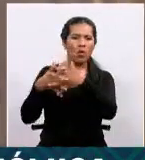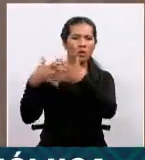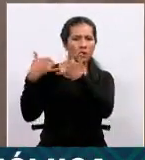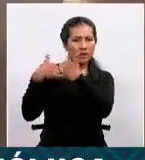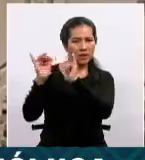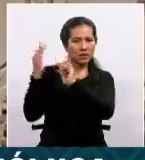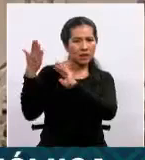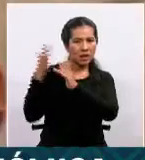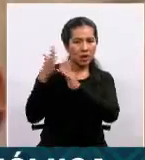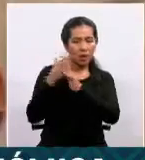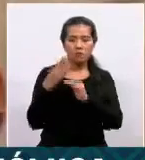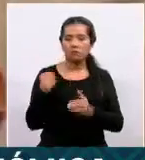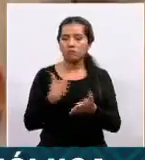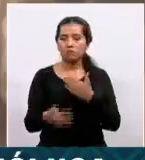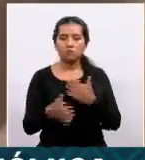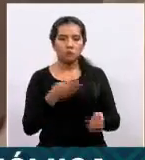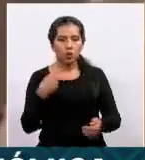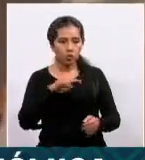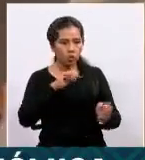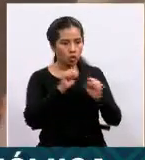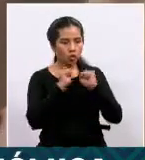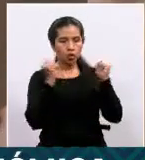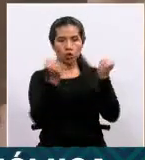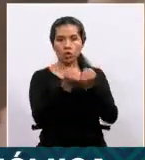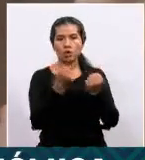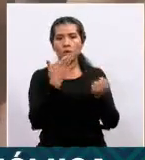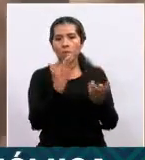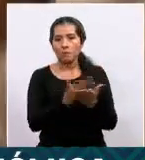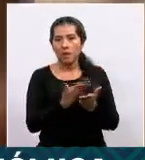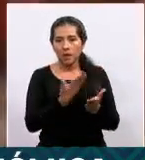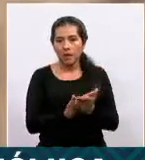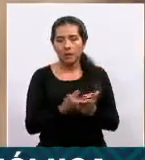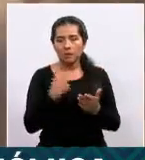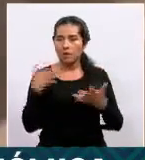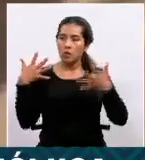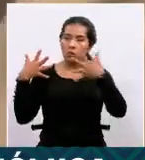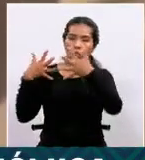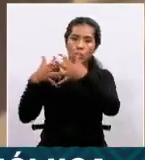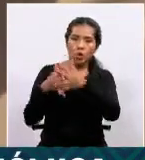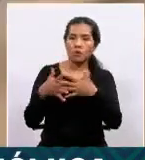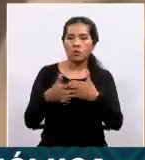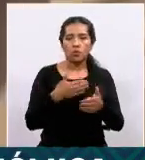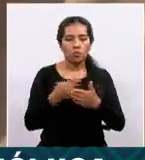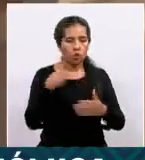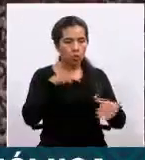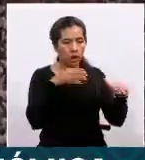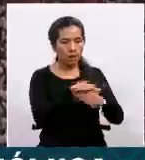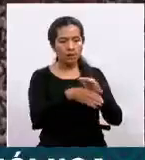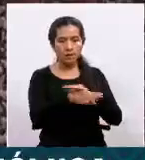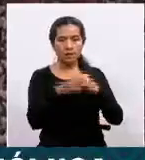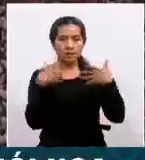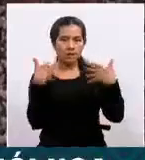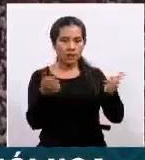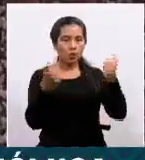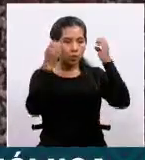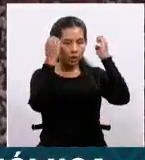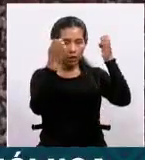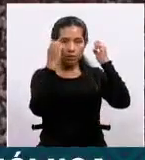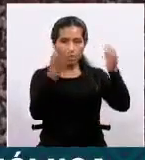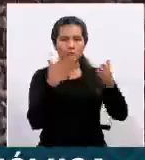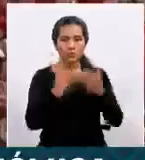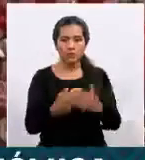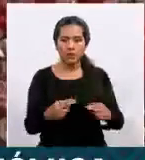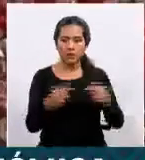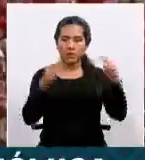sí funciona, porque pese a estar bloqueada Cuba, es referente en el acceso a la salud, la educación, los niveles